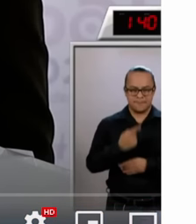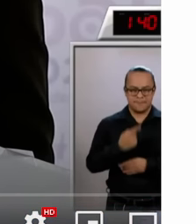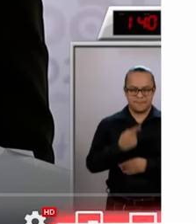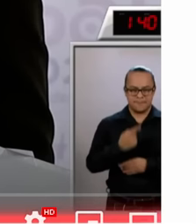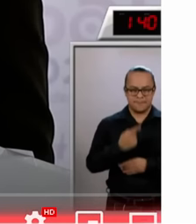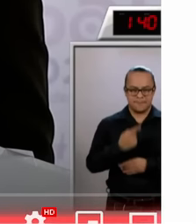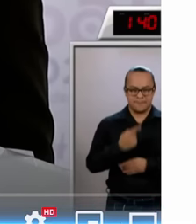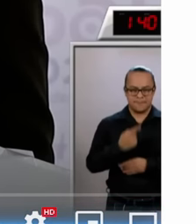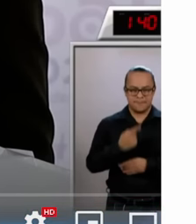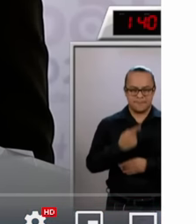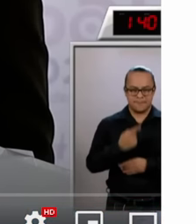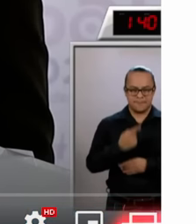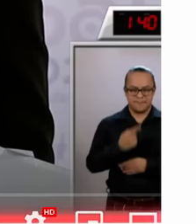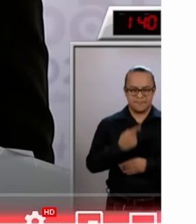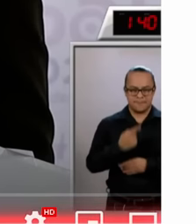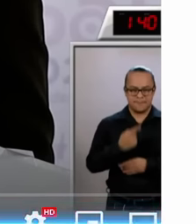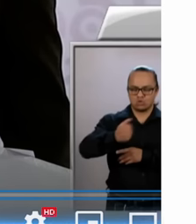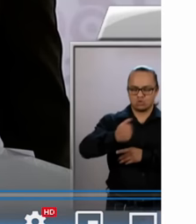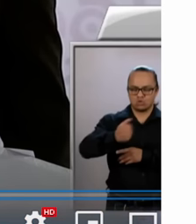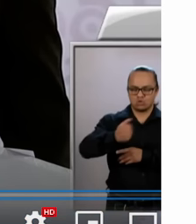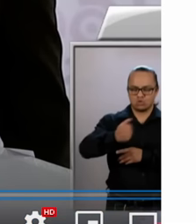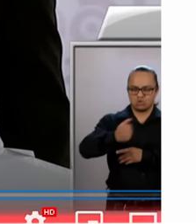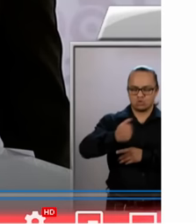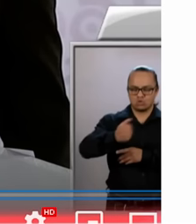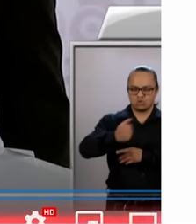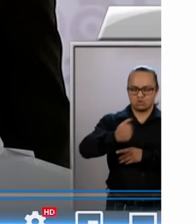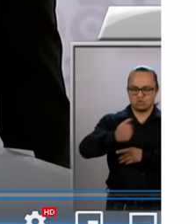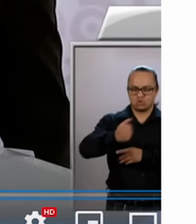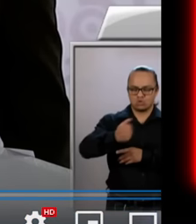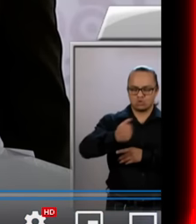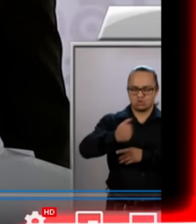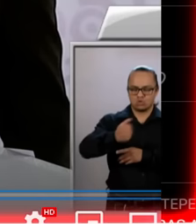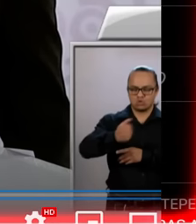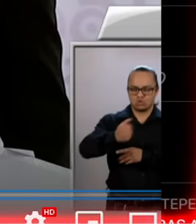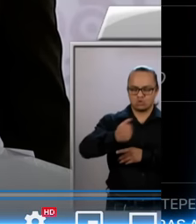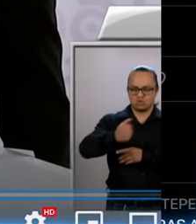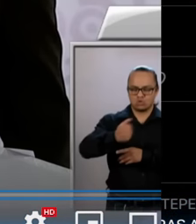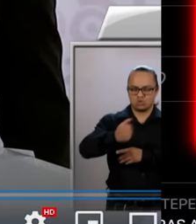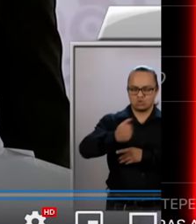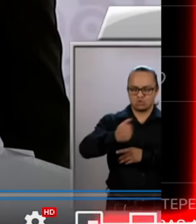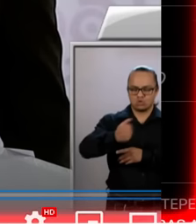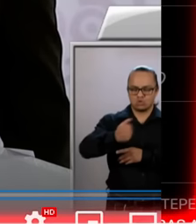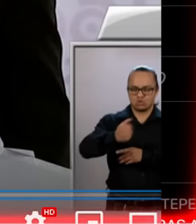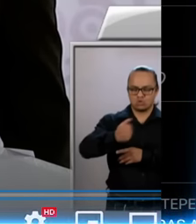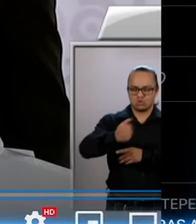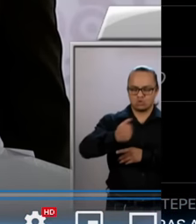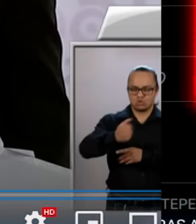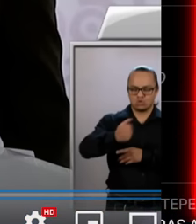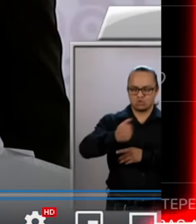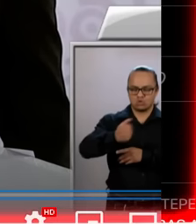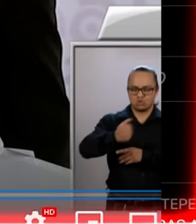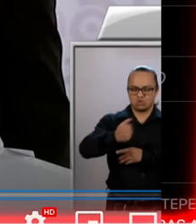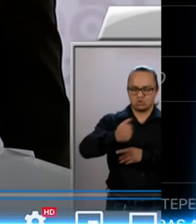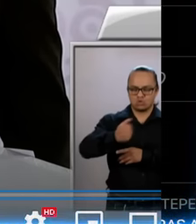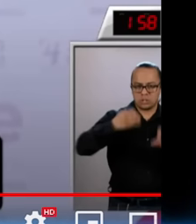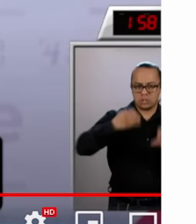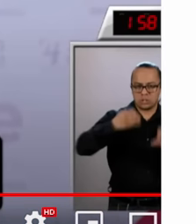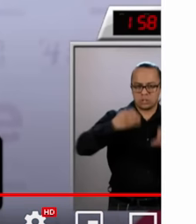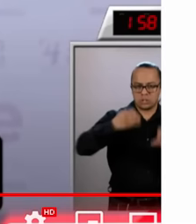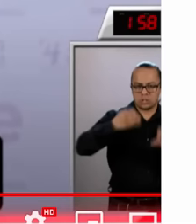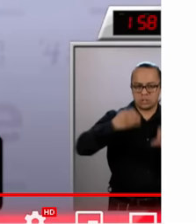oyen, queridos amigos, la moderadora de dicho debate, quien lleva por nombre Ana Paula